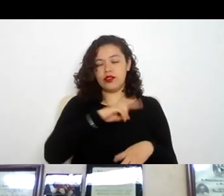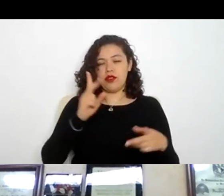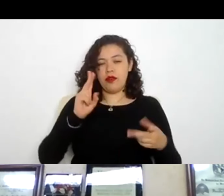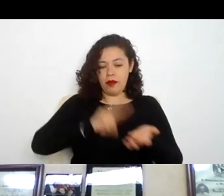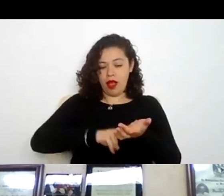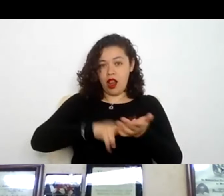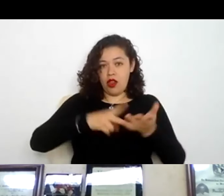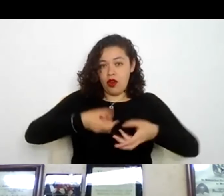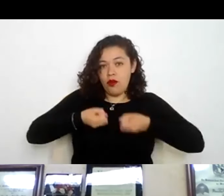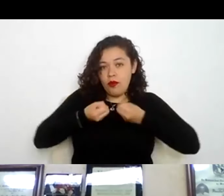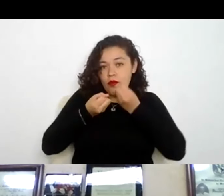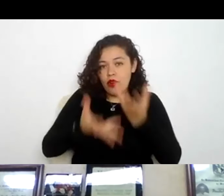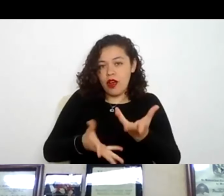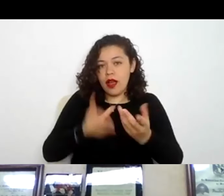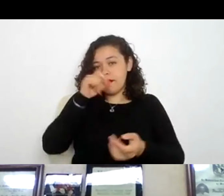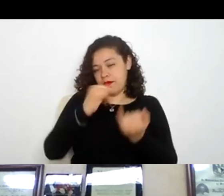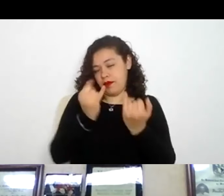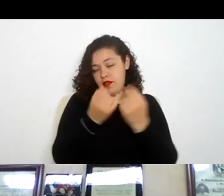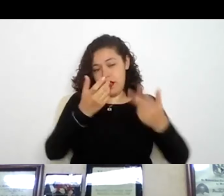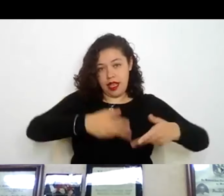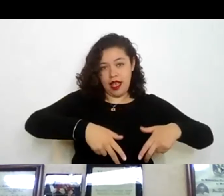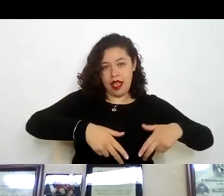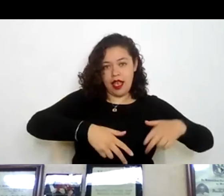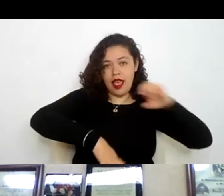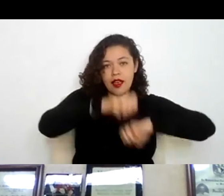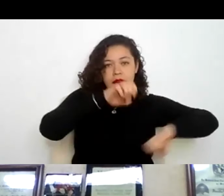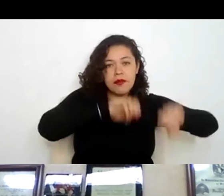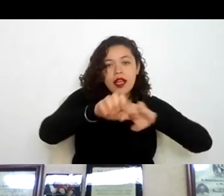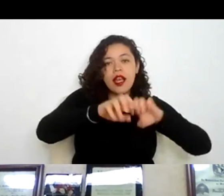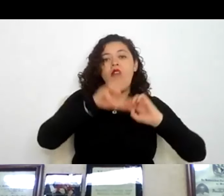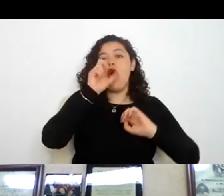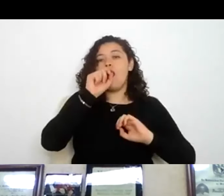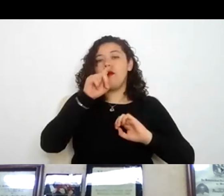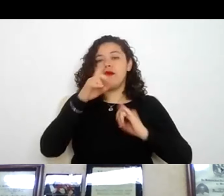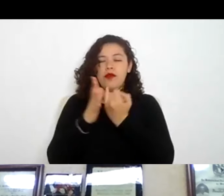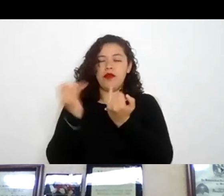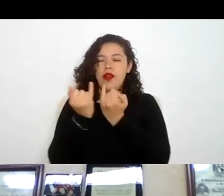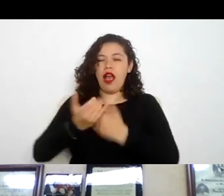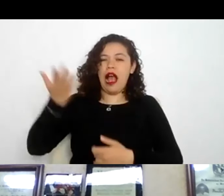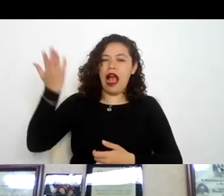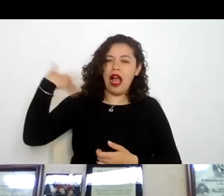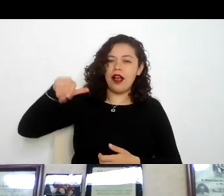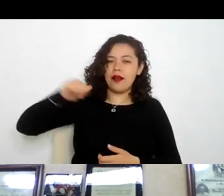que las empresas o que el mercado tradicional y que es importante que valoremos todo nuestro